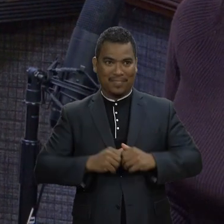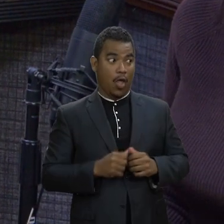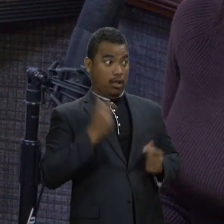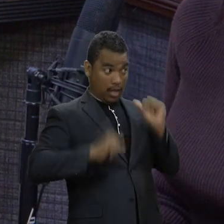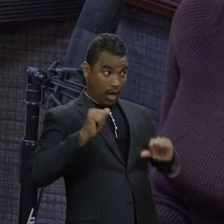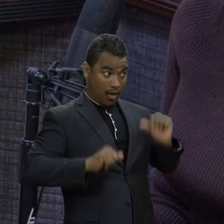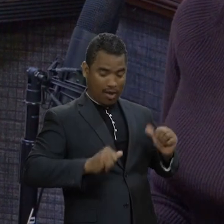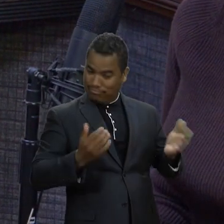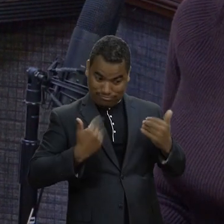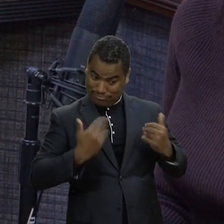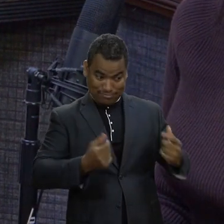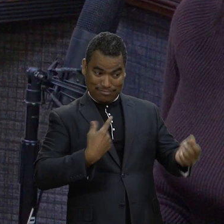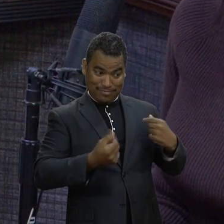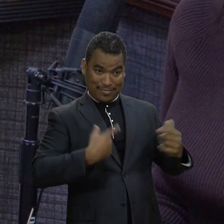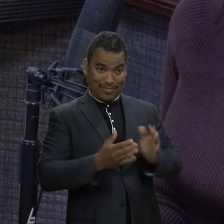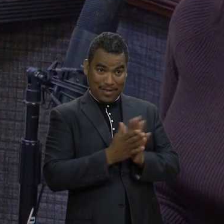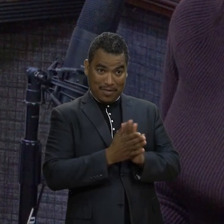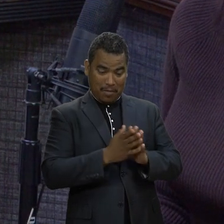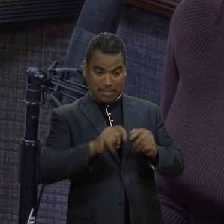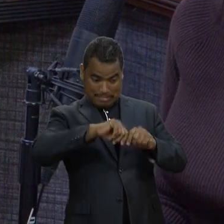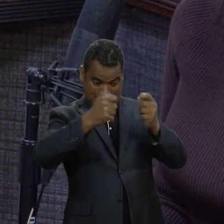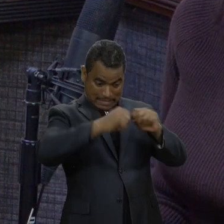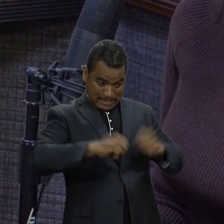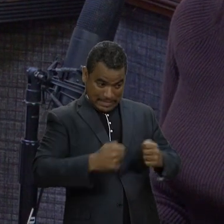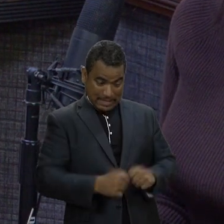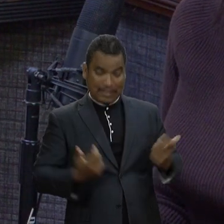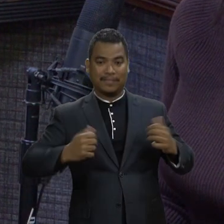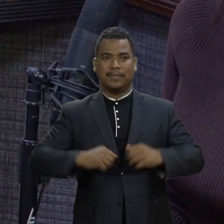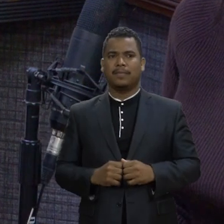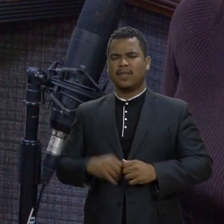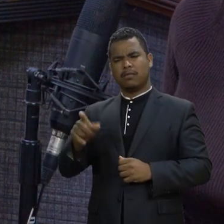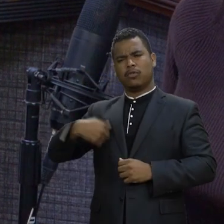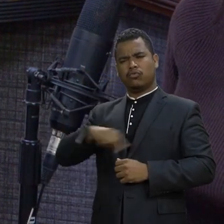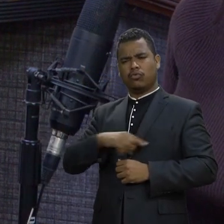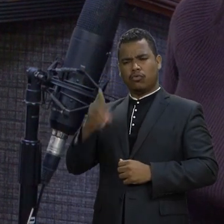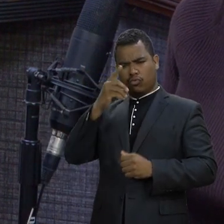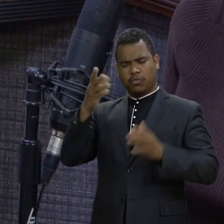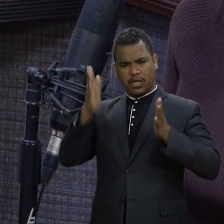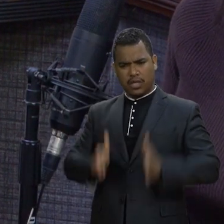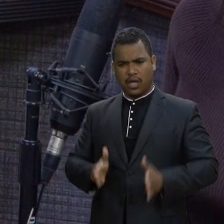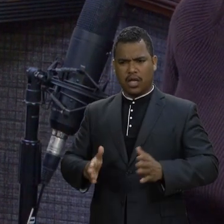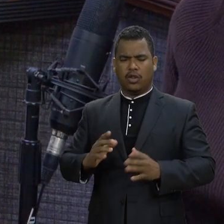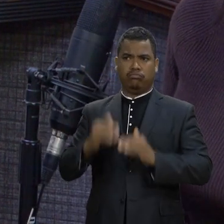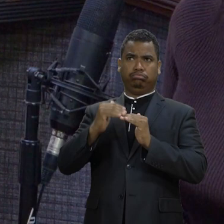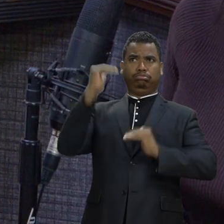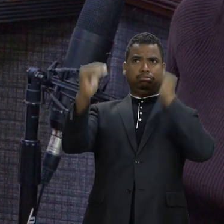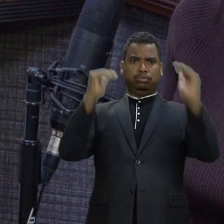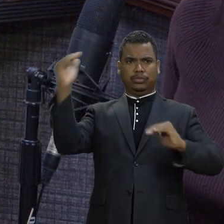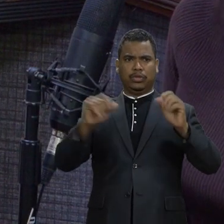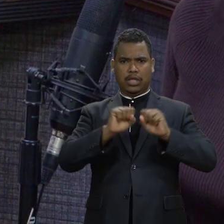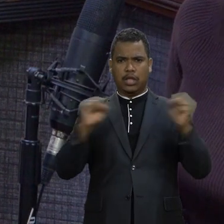un periodista que se tenga ese sello, pues es una garantía de que voy a proseguir